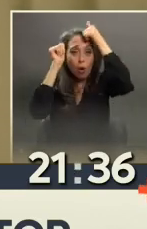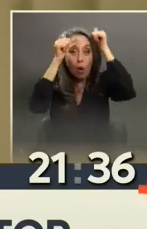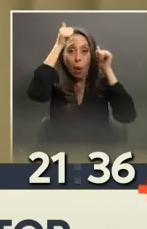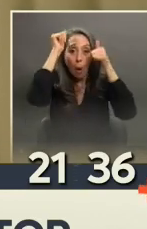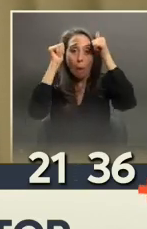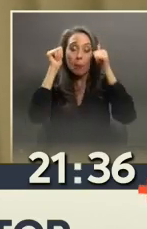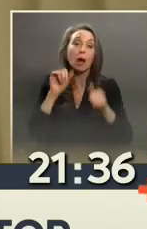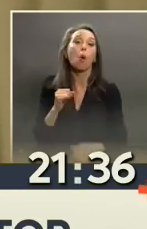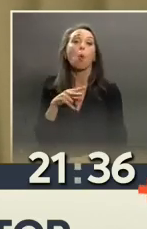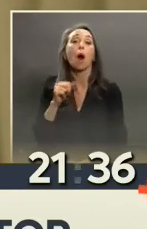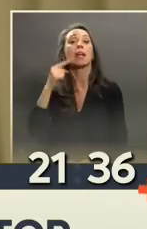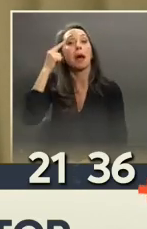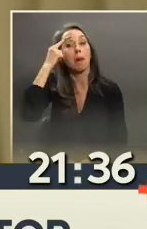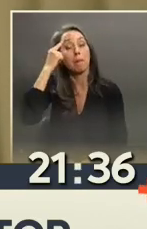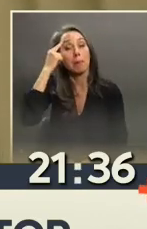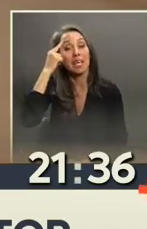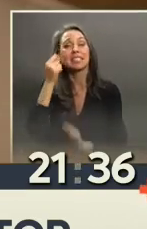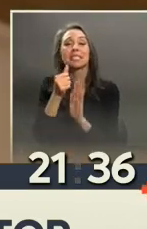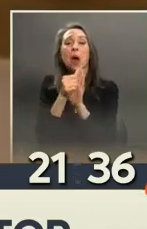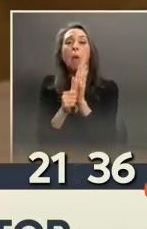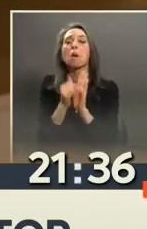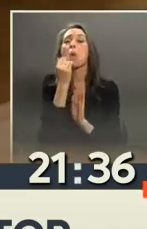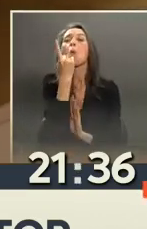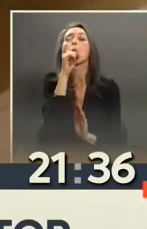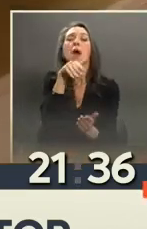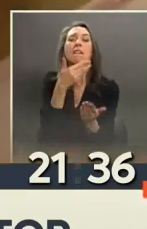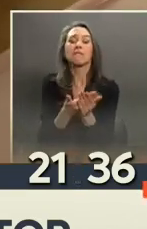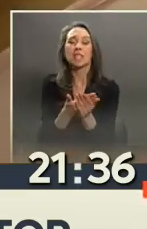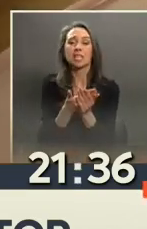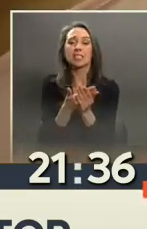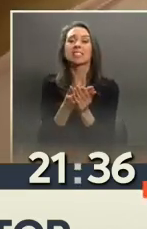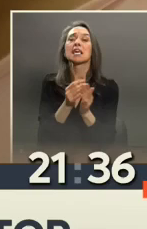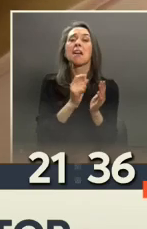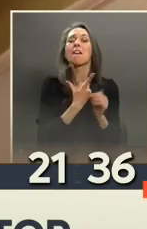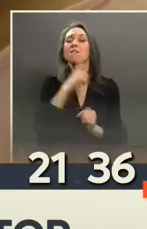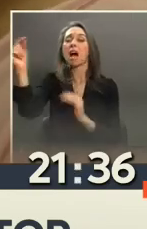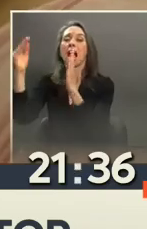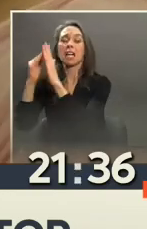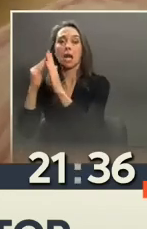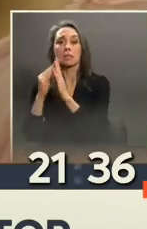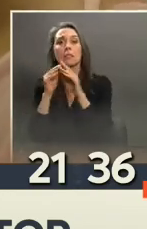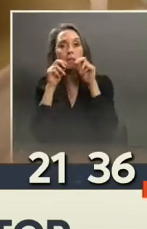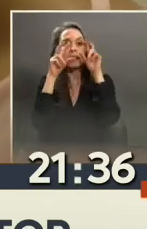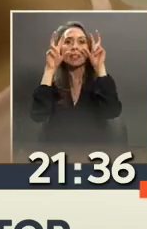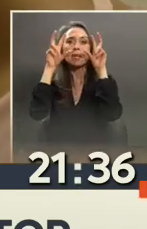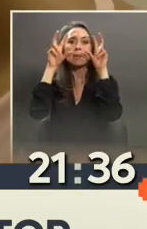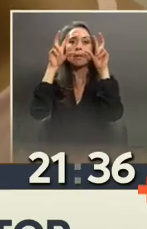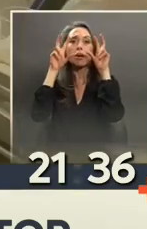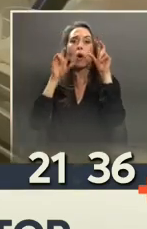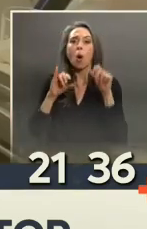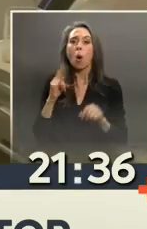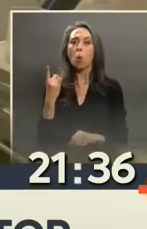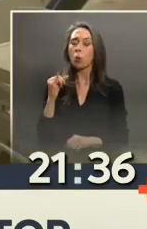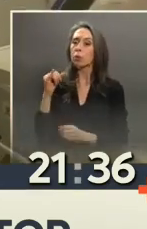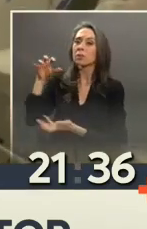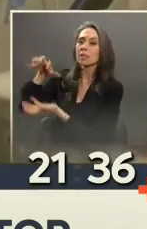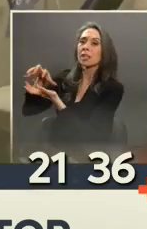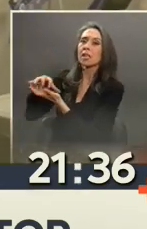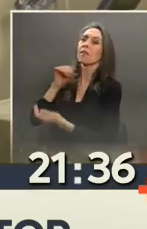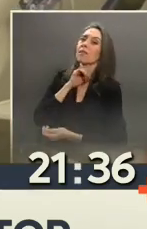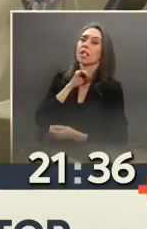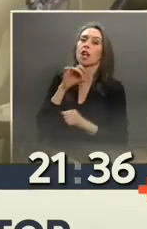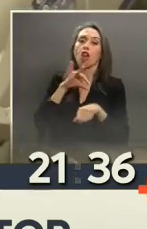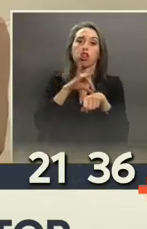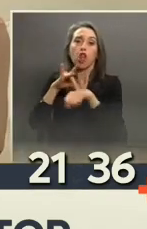juana pensó que sería una operación ambulatoria despertó en la uci con ventilación mecánica el equipo médico no se había enfrentado nunca